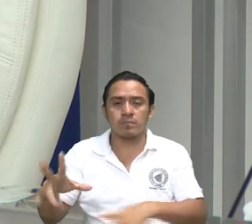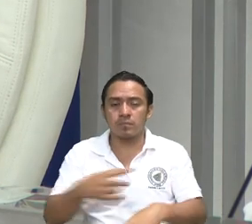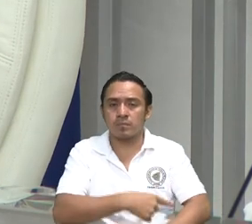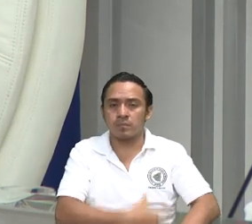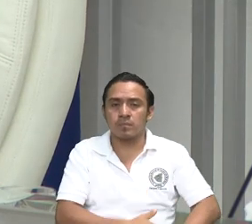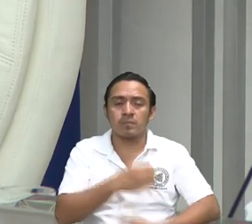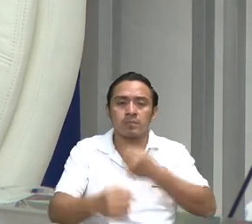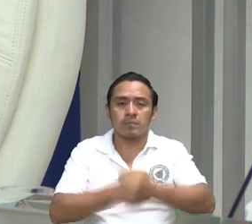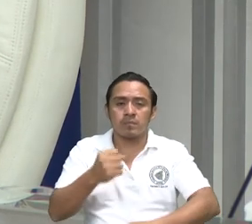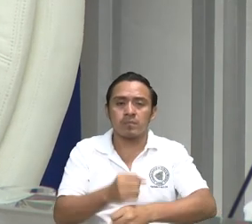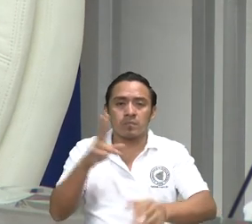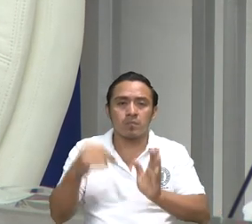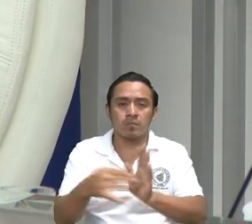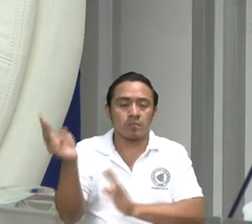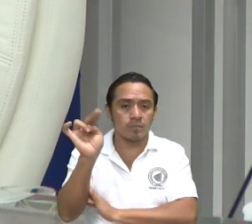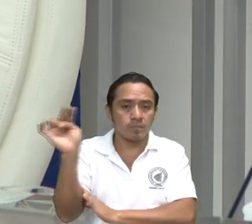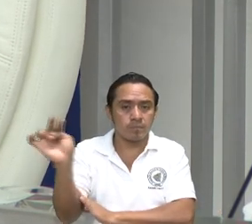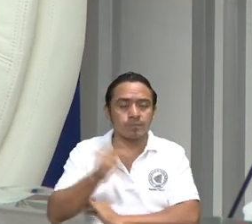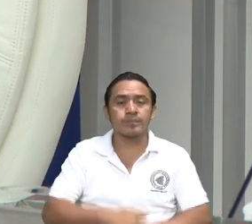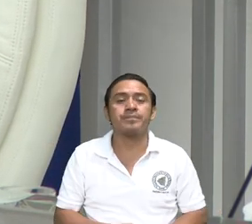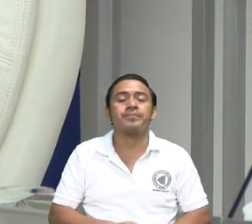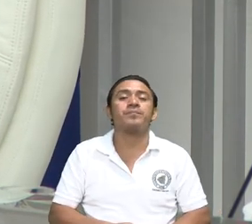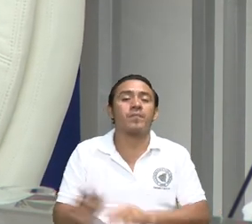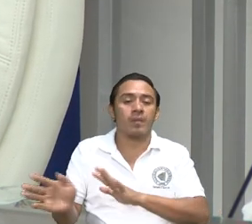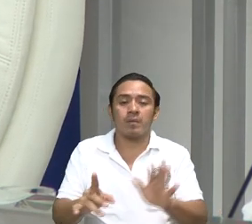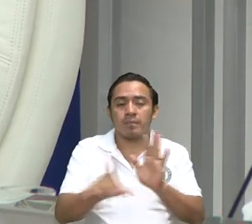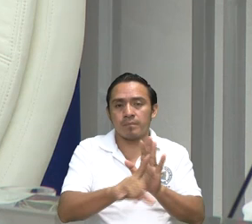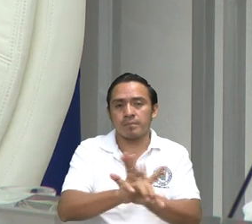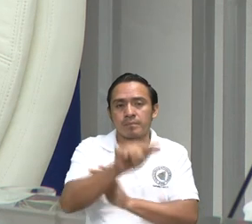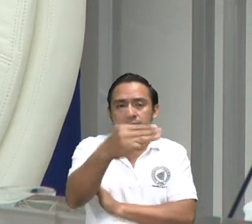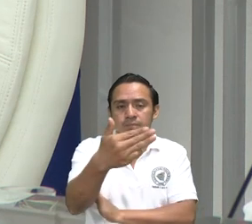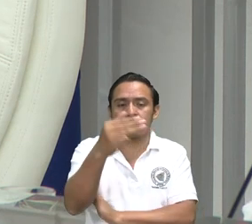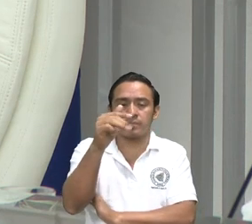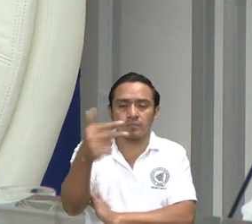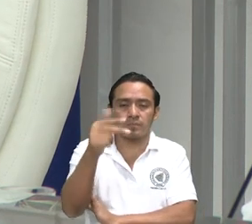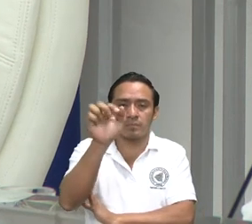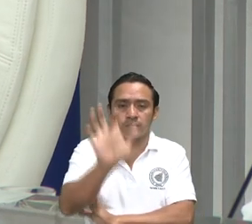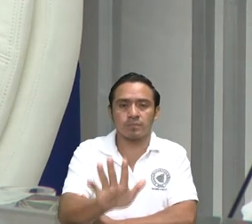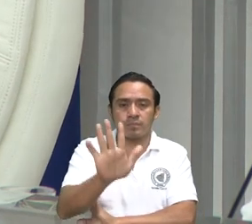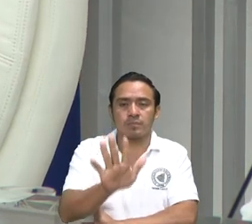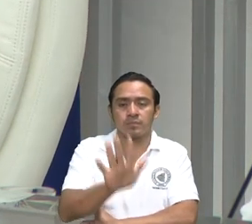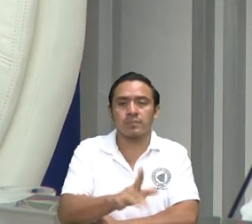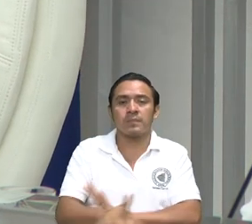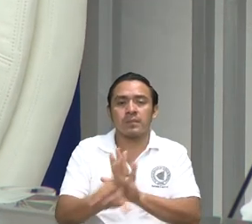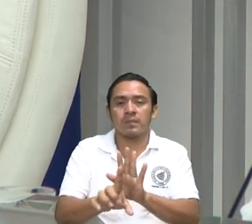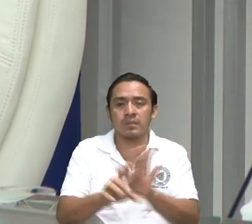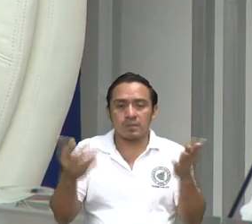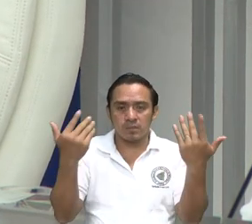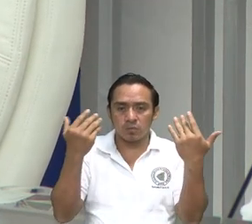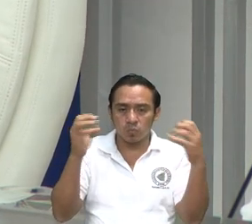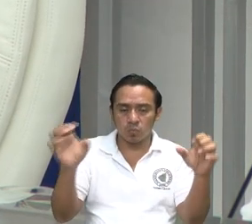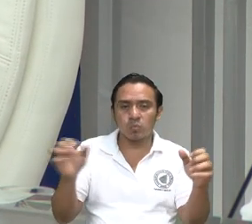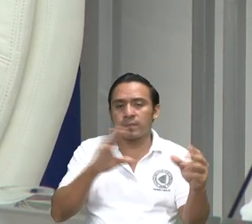marzo del año 2022, y la Ley 985, Ley para una Cultura de